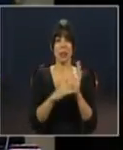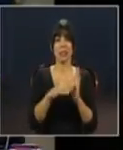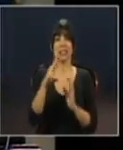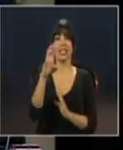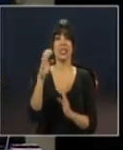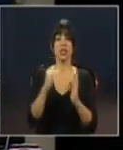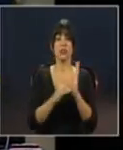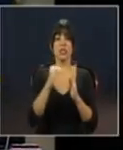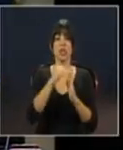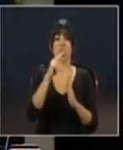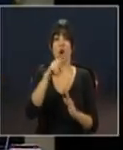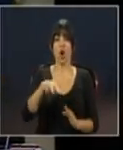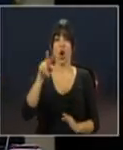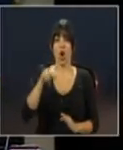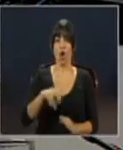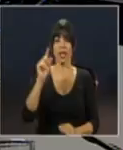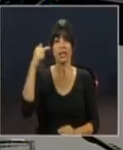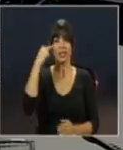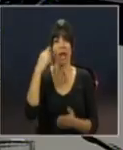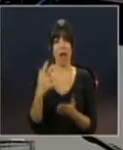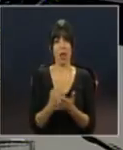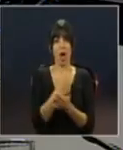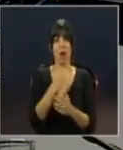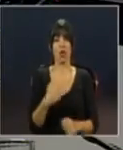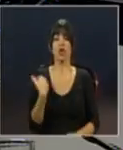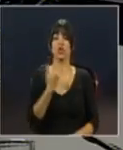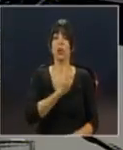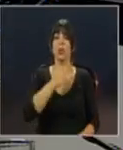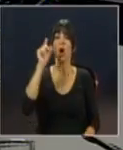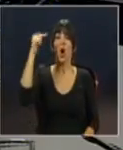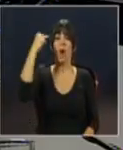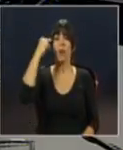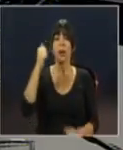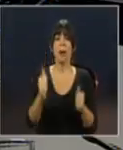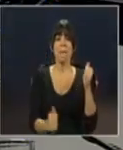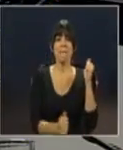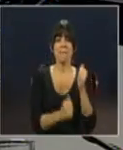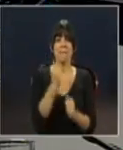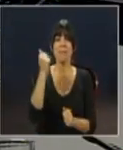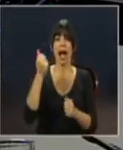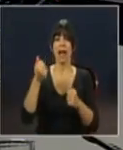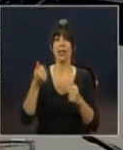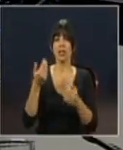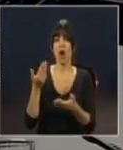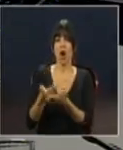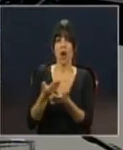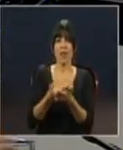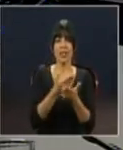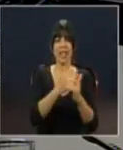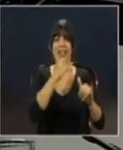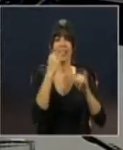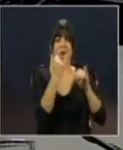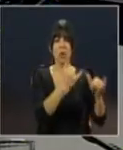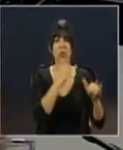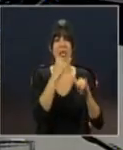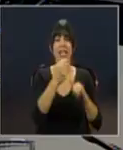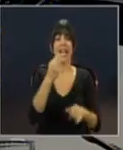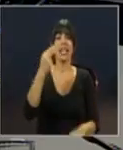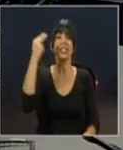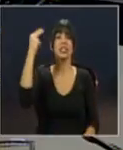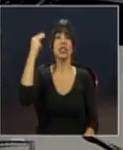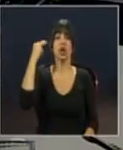17.700 millones de colones. Somos la administración que más convenciones ha denunciado en la